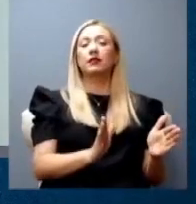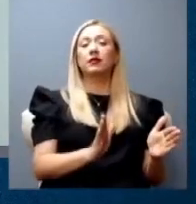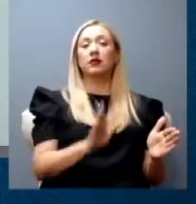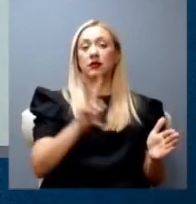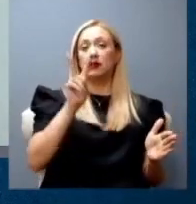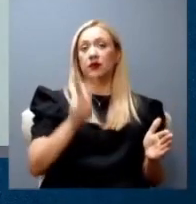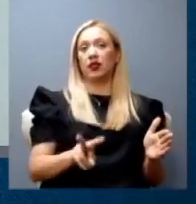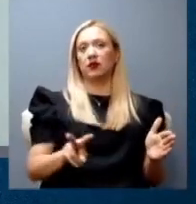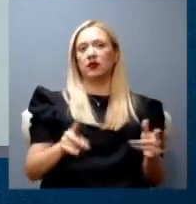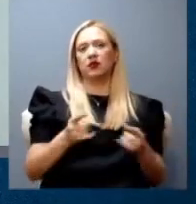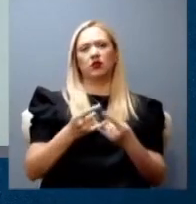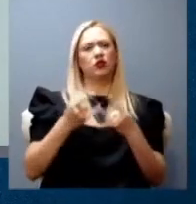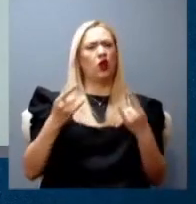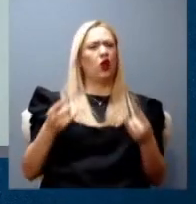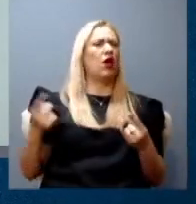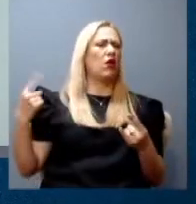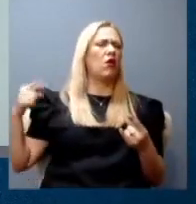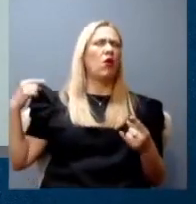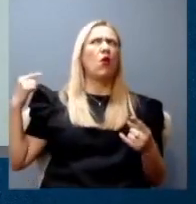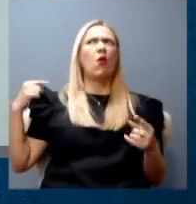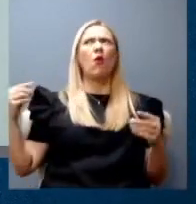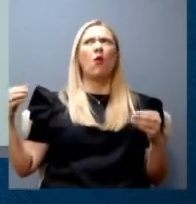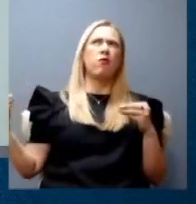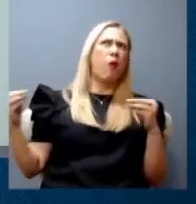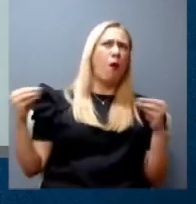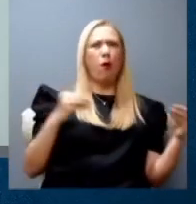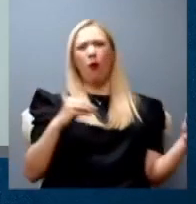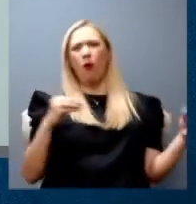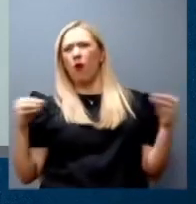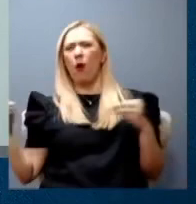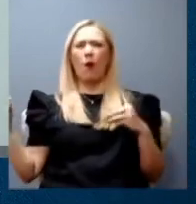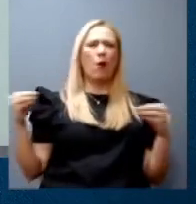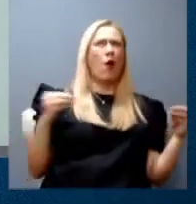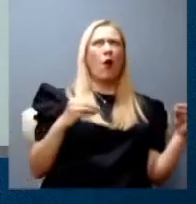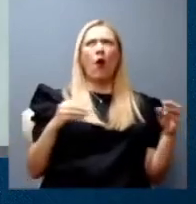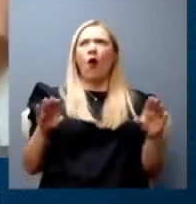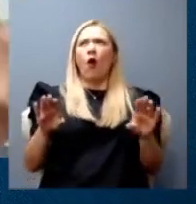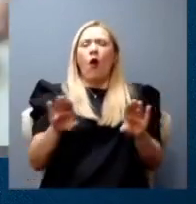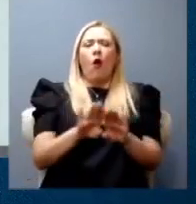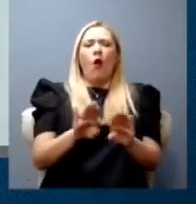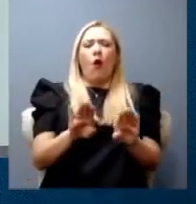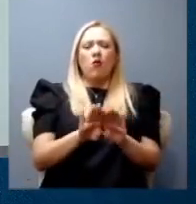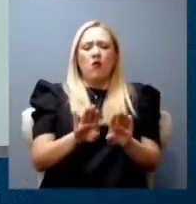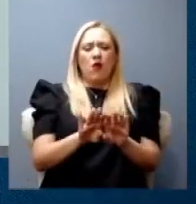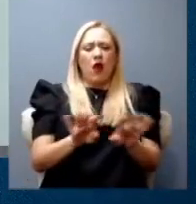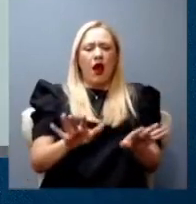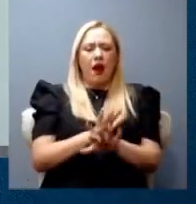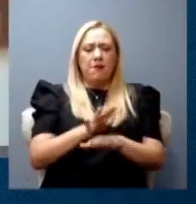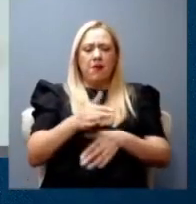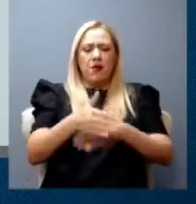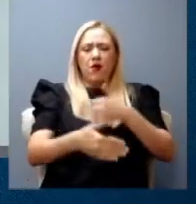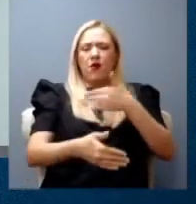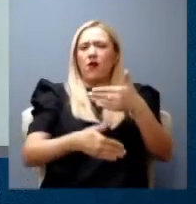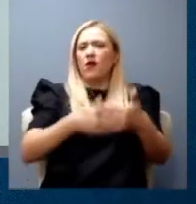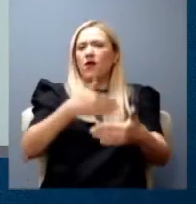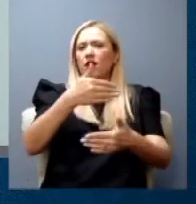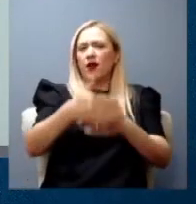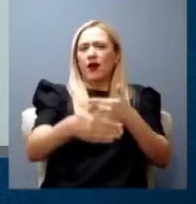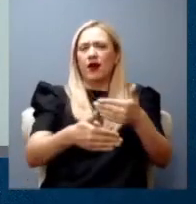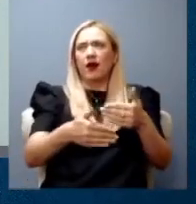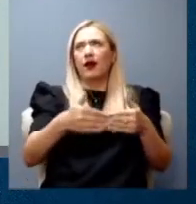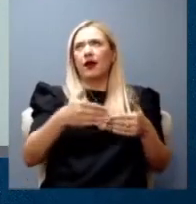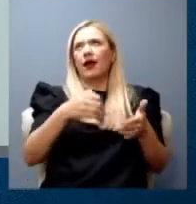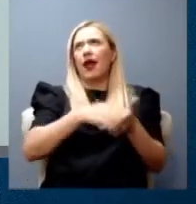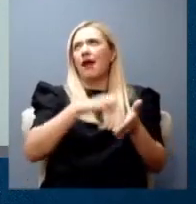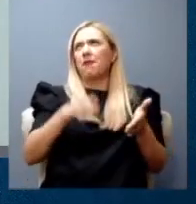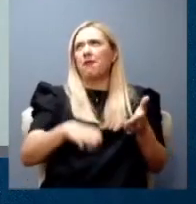debate histórico sobre cómo se ha podido visualizar esta aparente transición, este traslado de